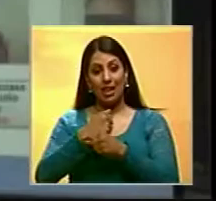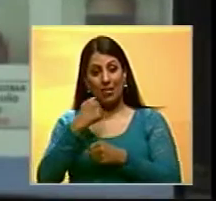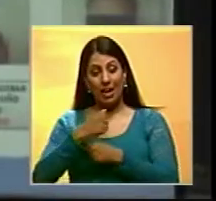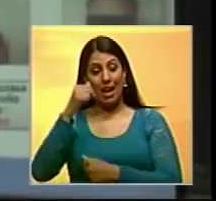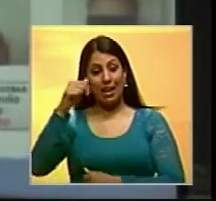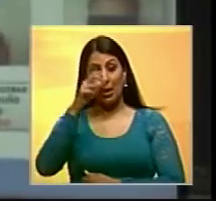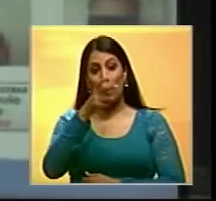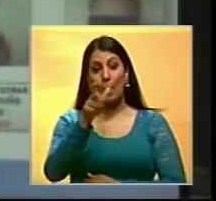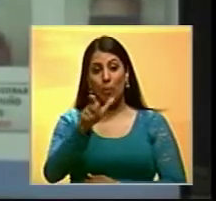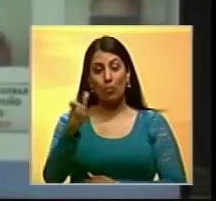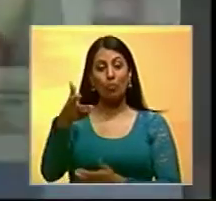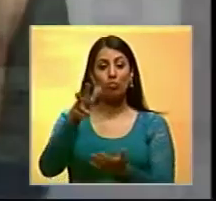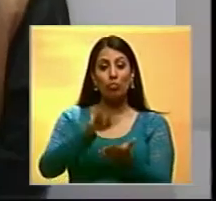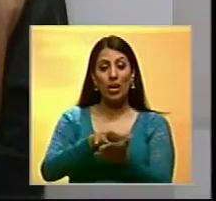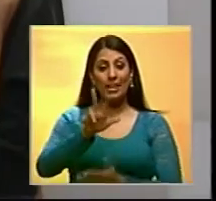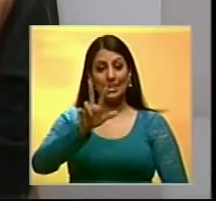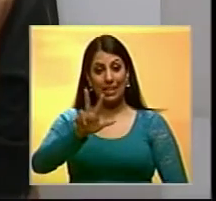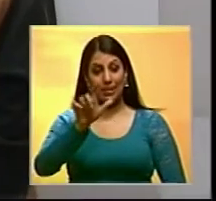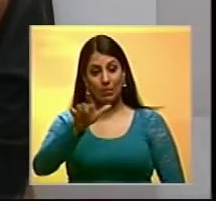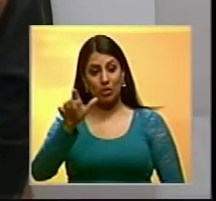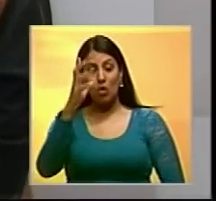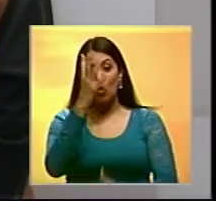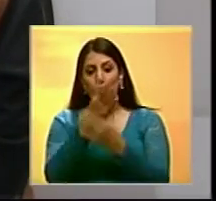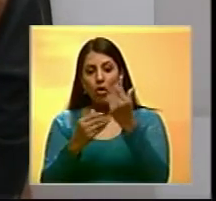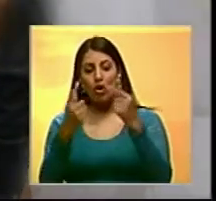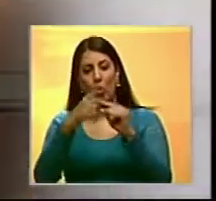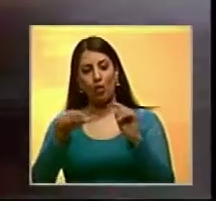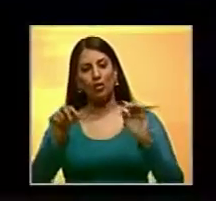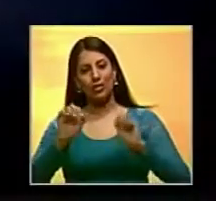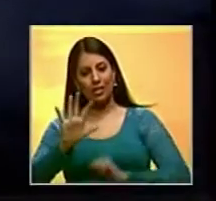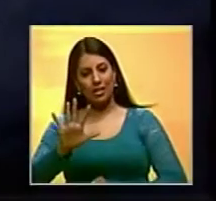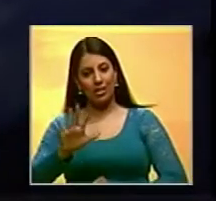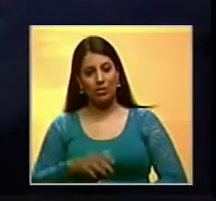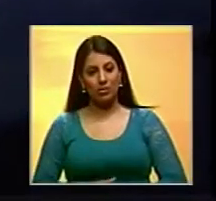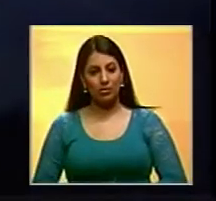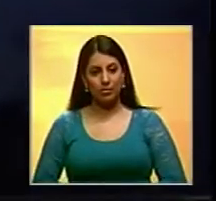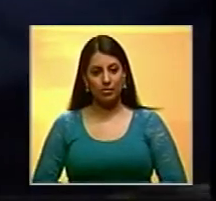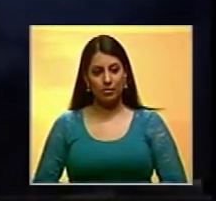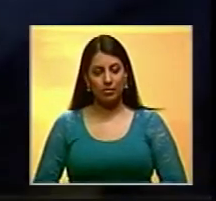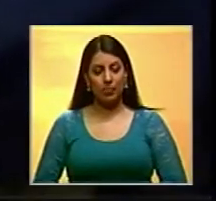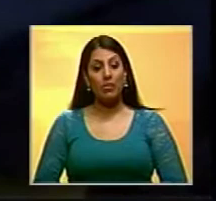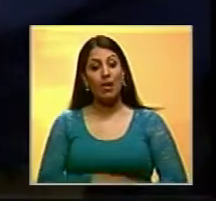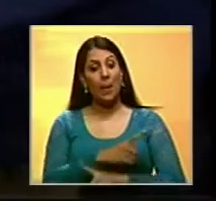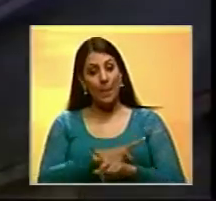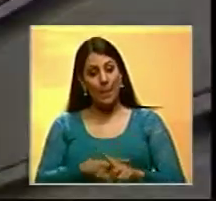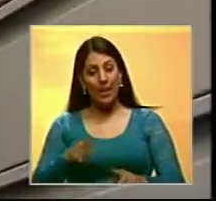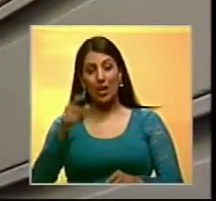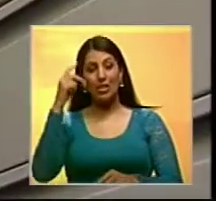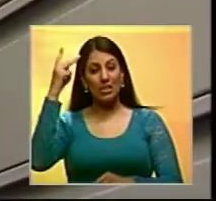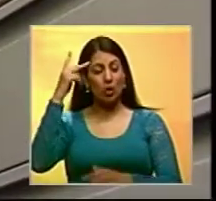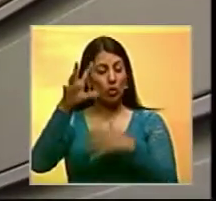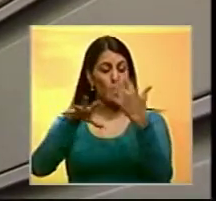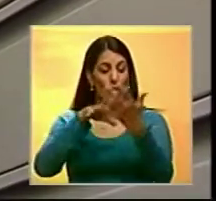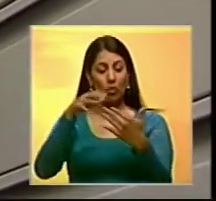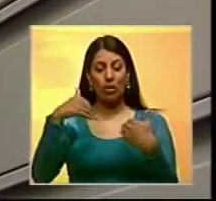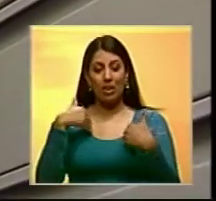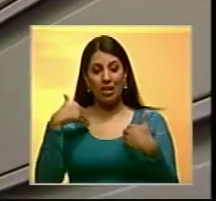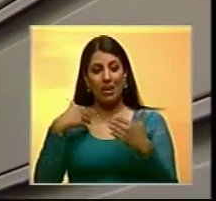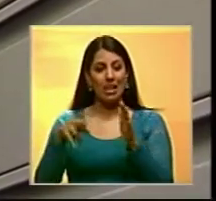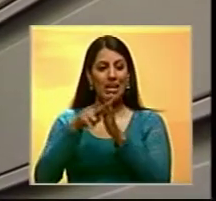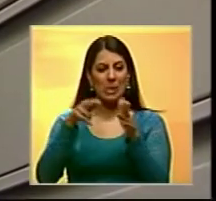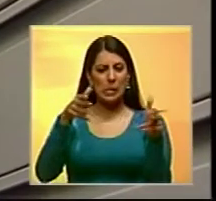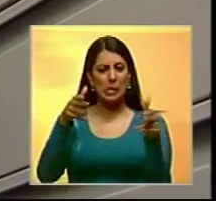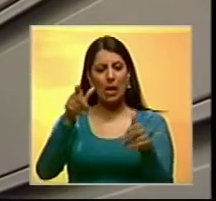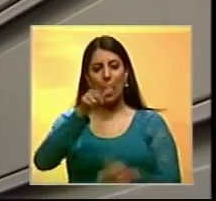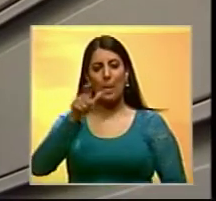caen abatidos 3 de ellos, se dan a la fuga el resto de la organización. A pesar del terror psicológico utilizado muchas veces por